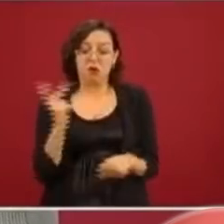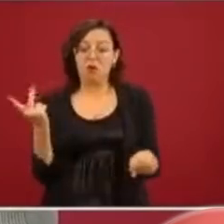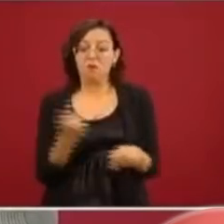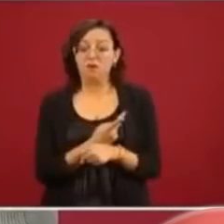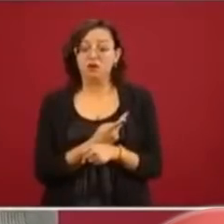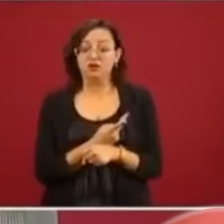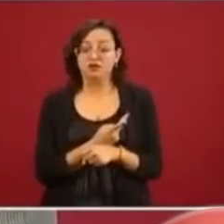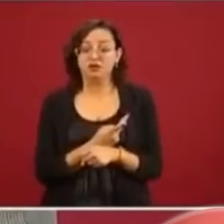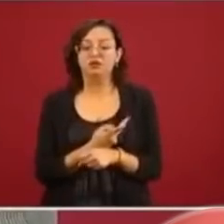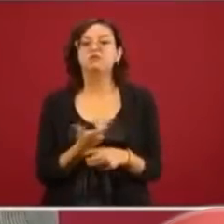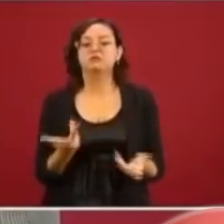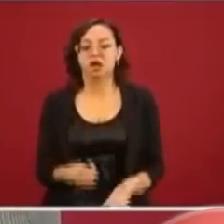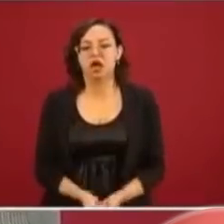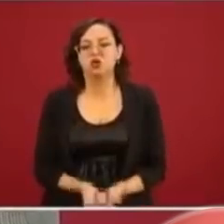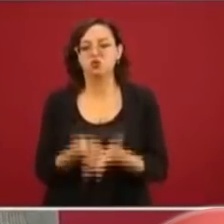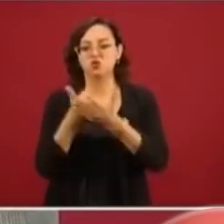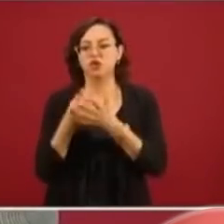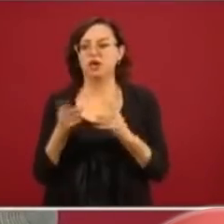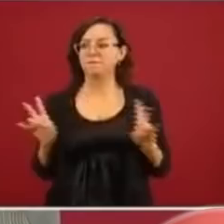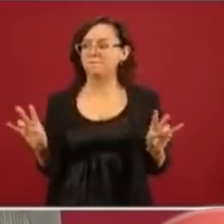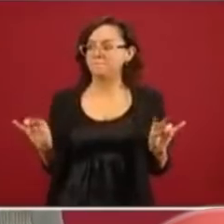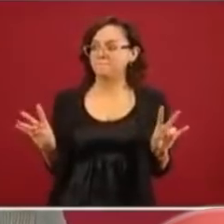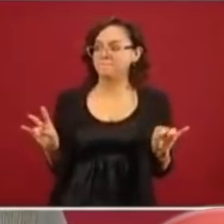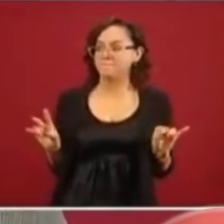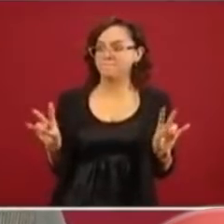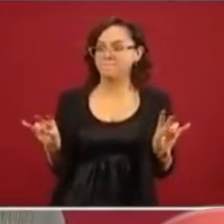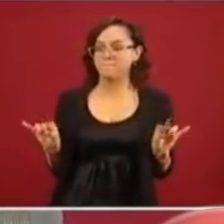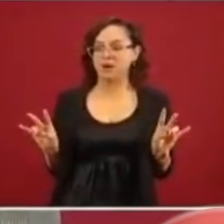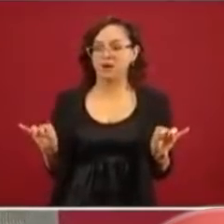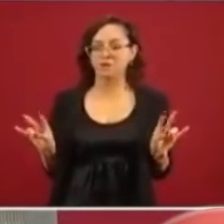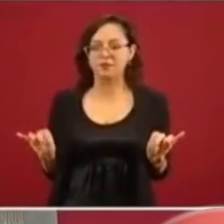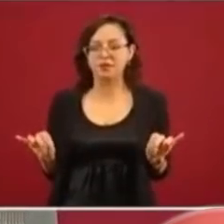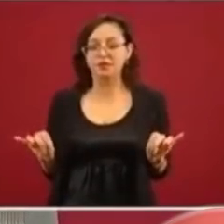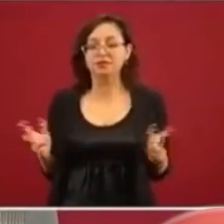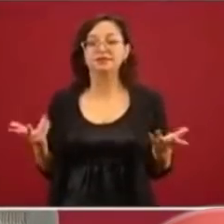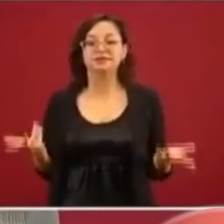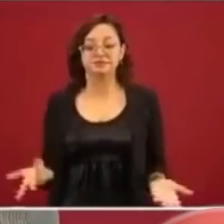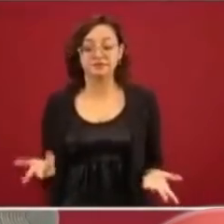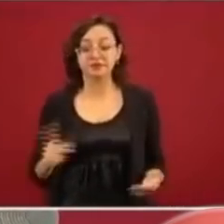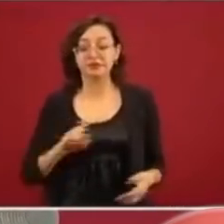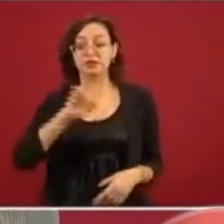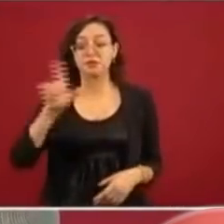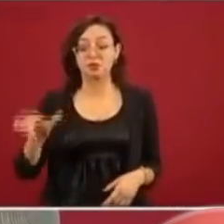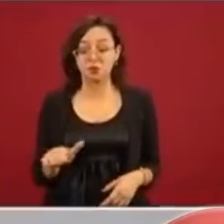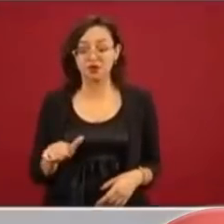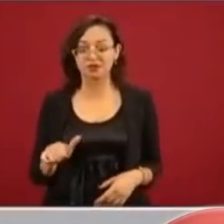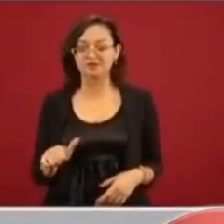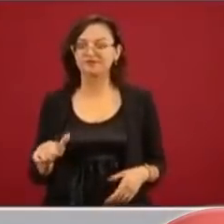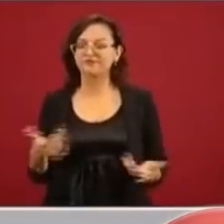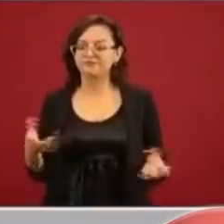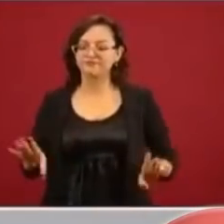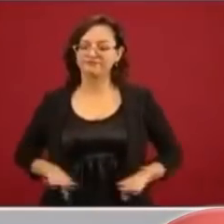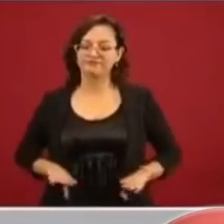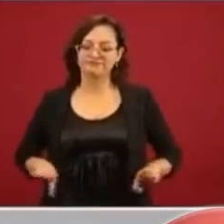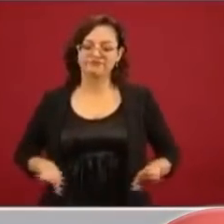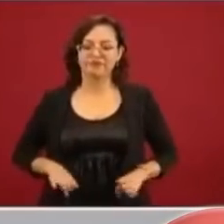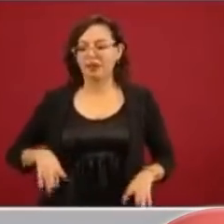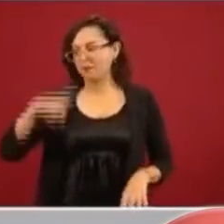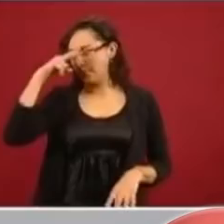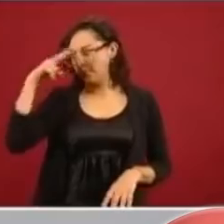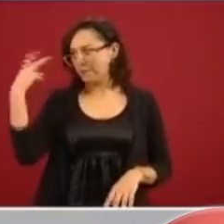tener alerta y de la alerta a tener lo que distingue al pueblo de México, su solidaridad,